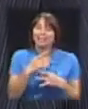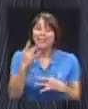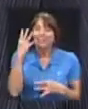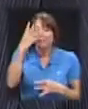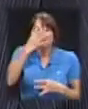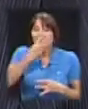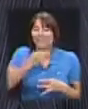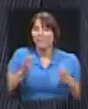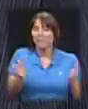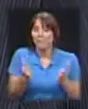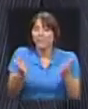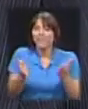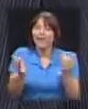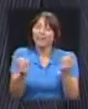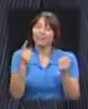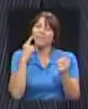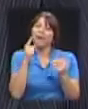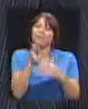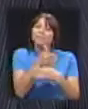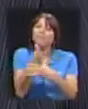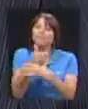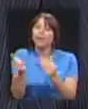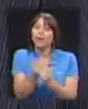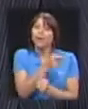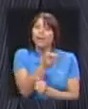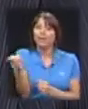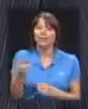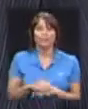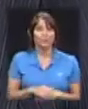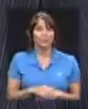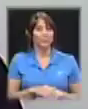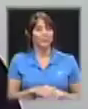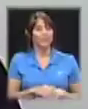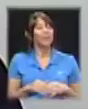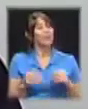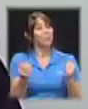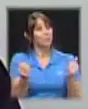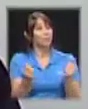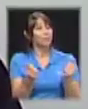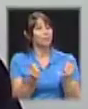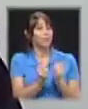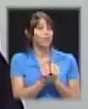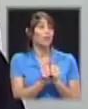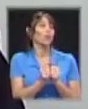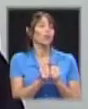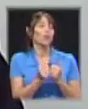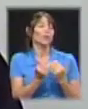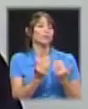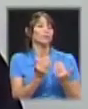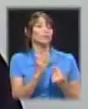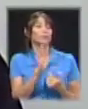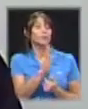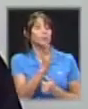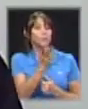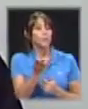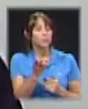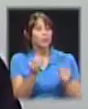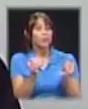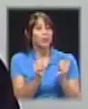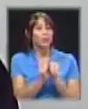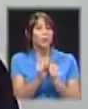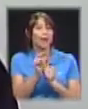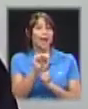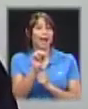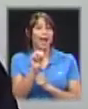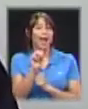De estar con ellos. El profesor Arro y su esposa, y Anita, y Bob